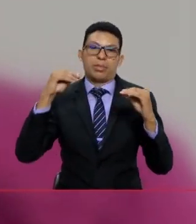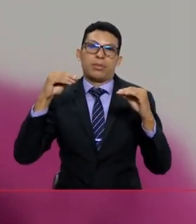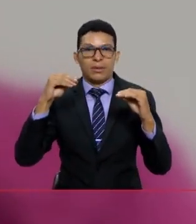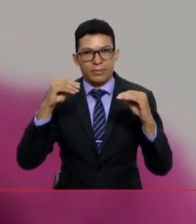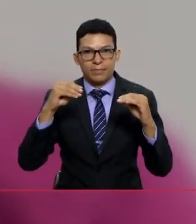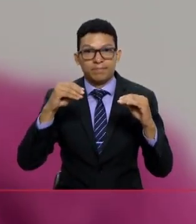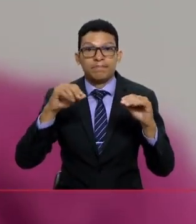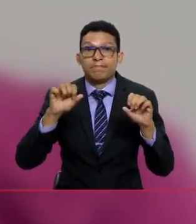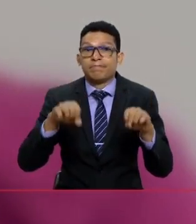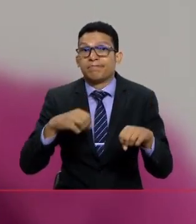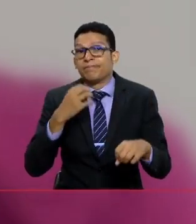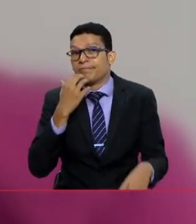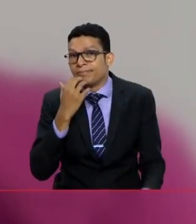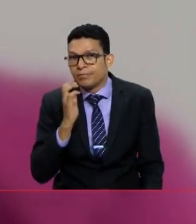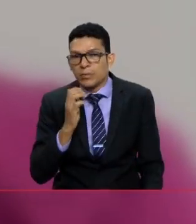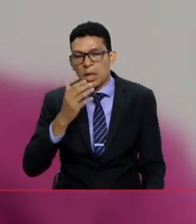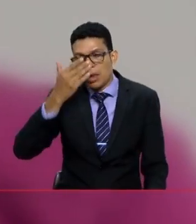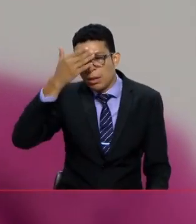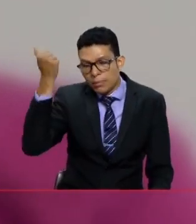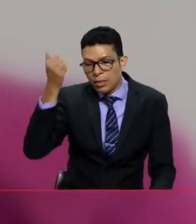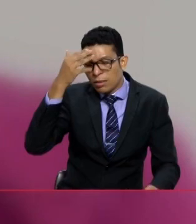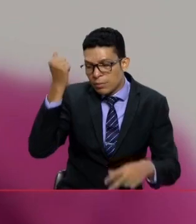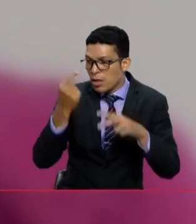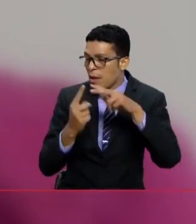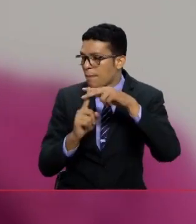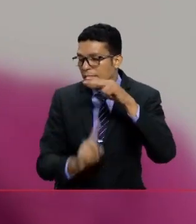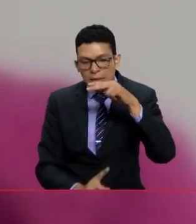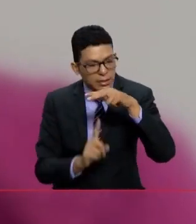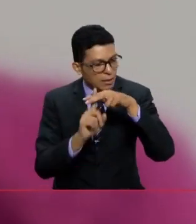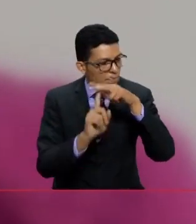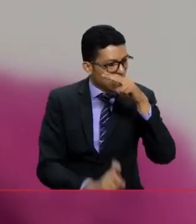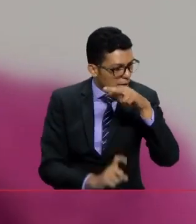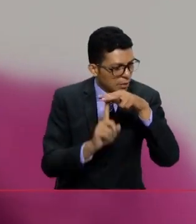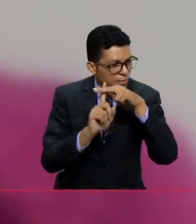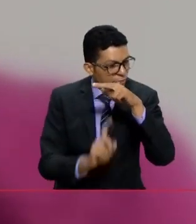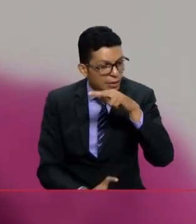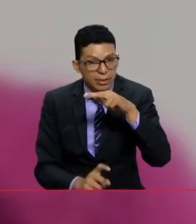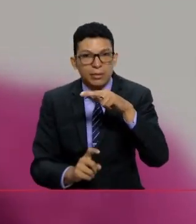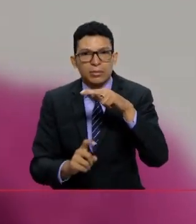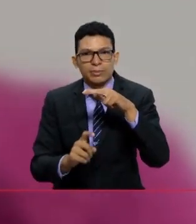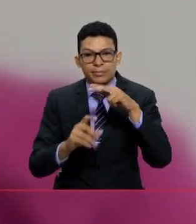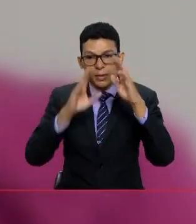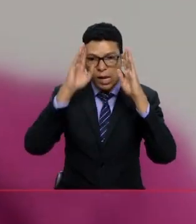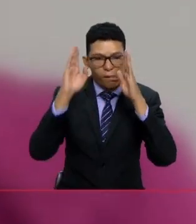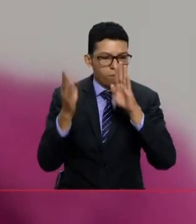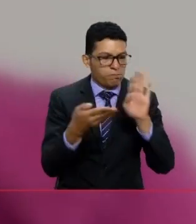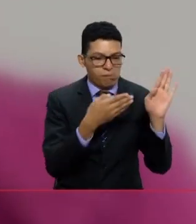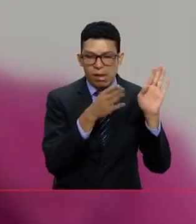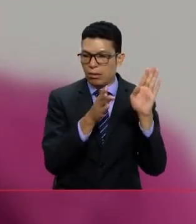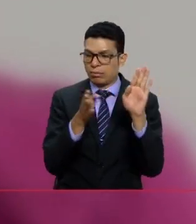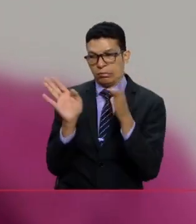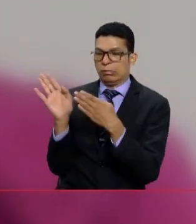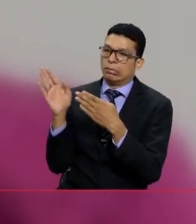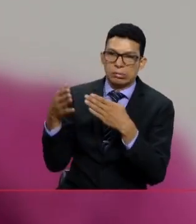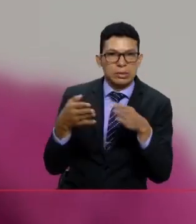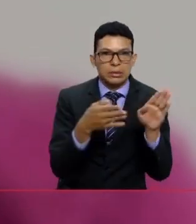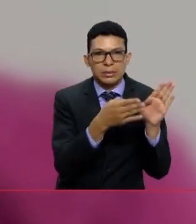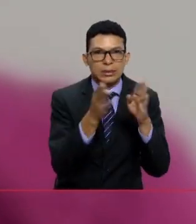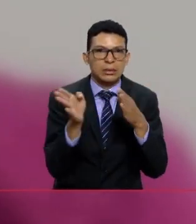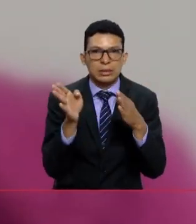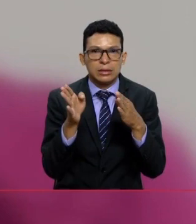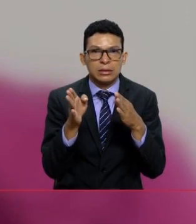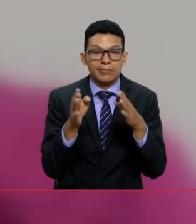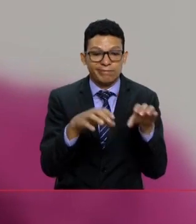por ejemplo olvidos frecuentes, alteración de la atención, alteración